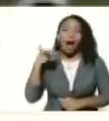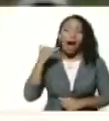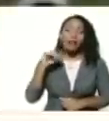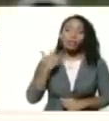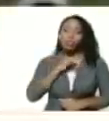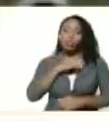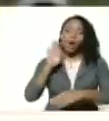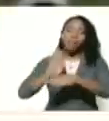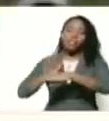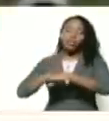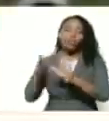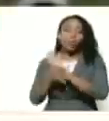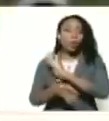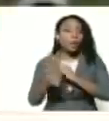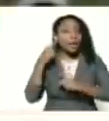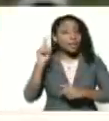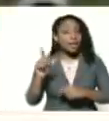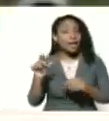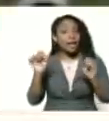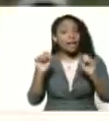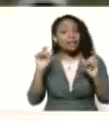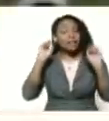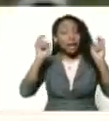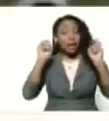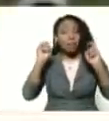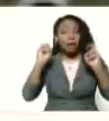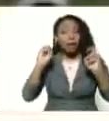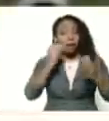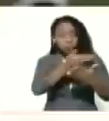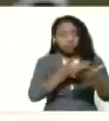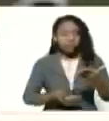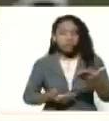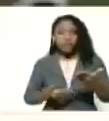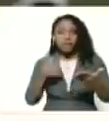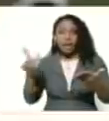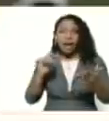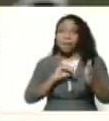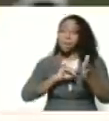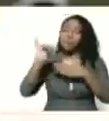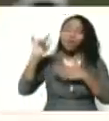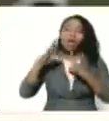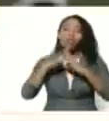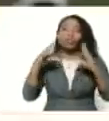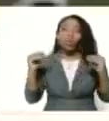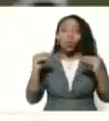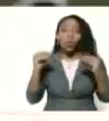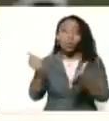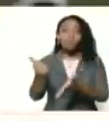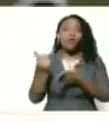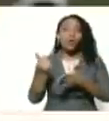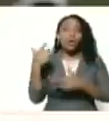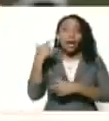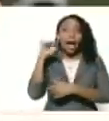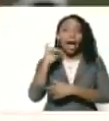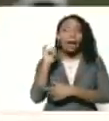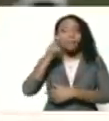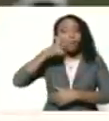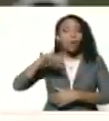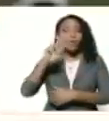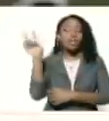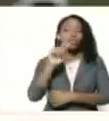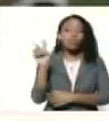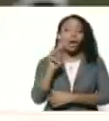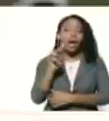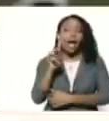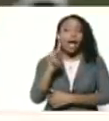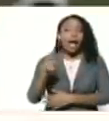anunciar. La síntesis y mejoría y la elevación de todos los bonos que recibe el pueblo de Venezuela a